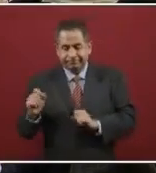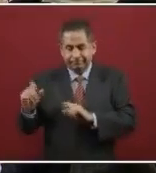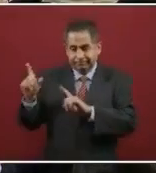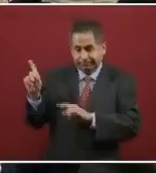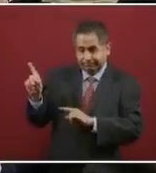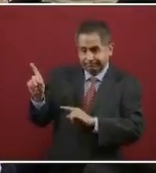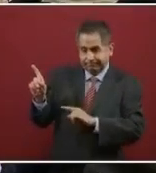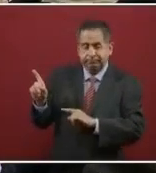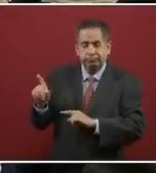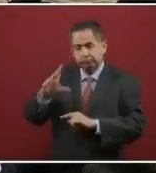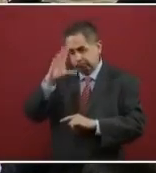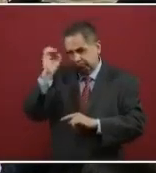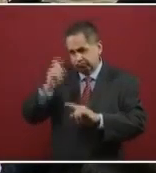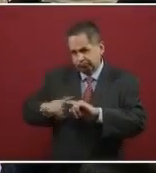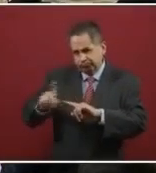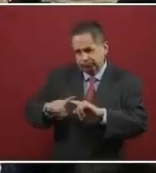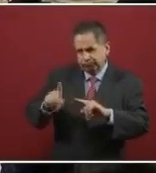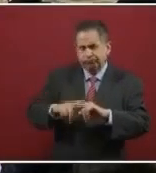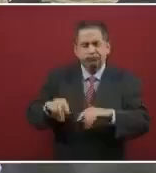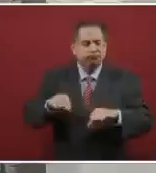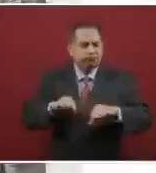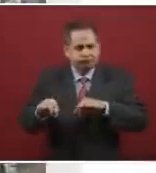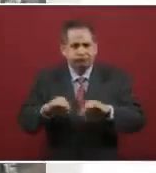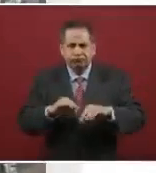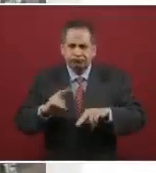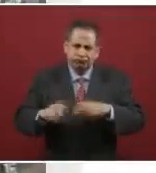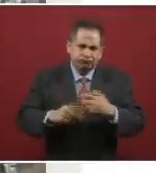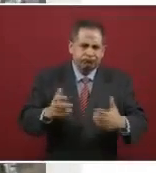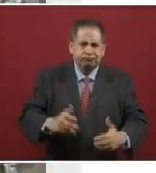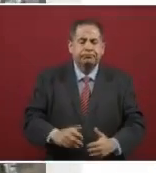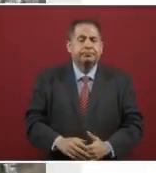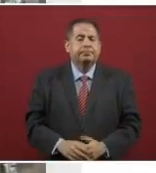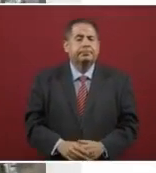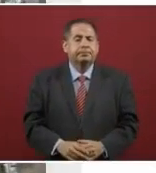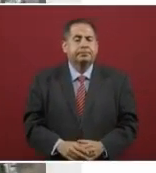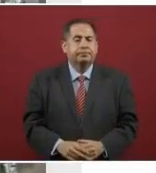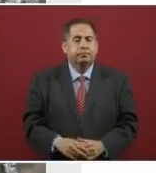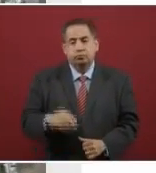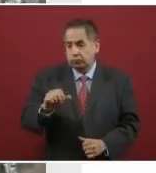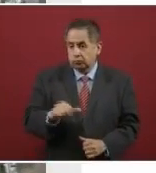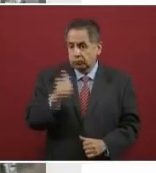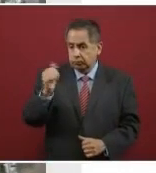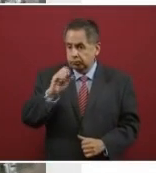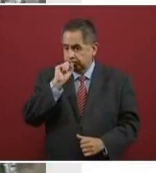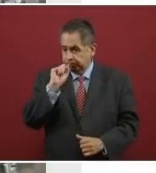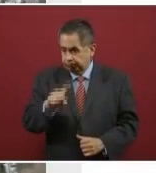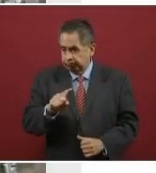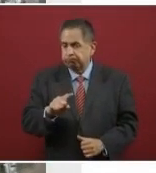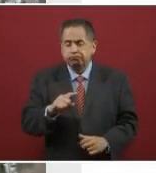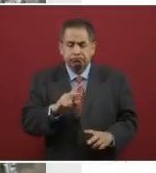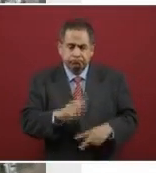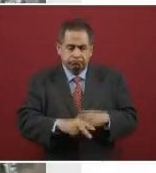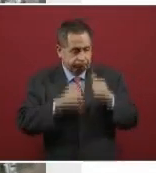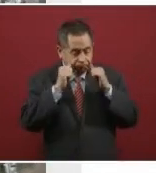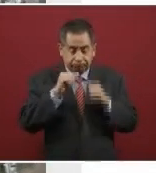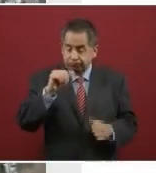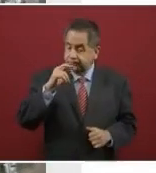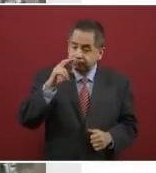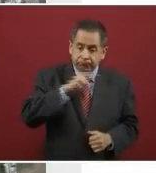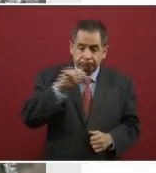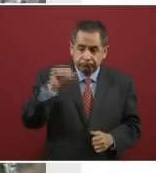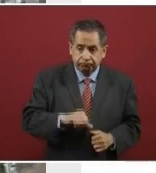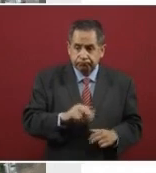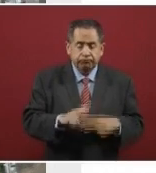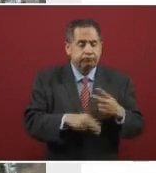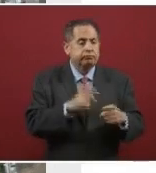de alguna de las actividades que se llevaron a cabo. Otra situación que se tuvo que atender de manera inmediata fue el tema de